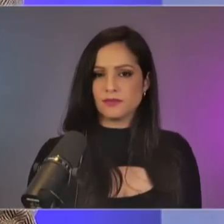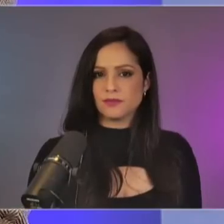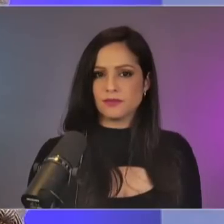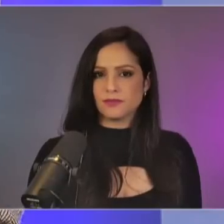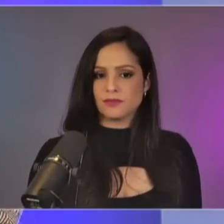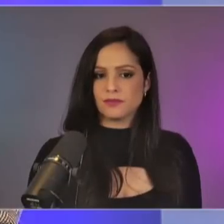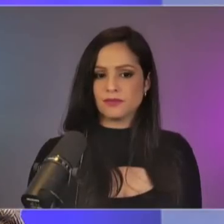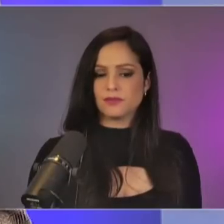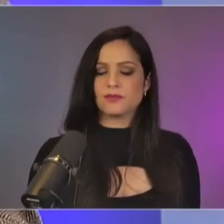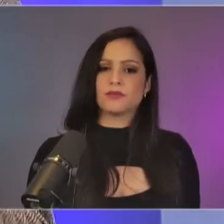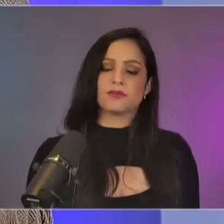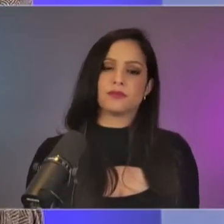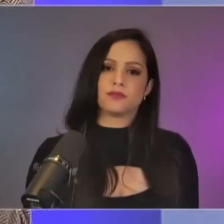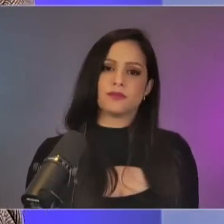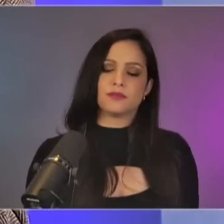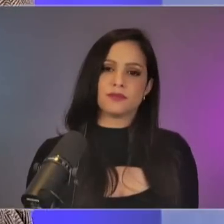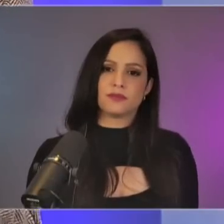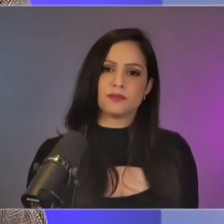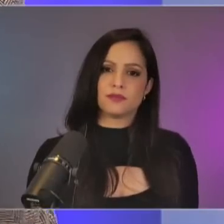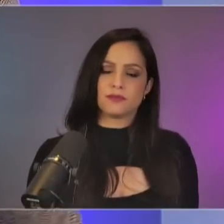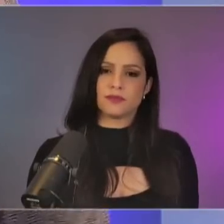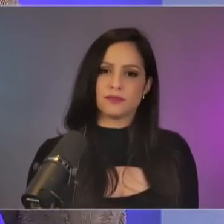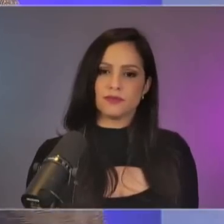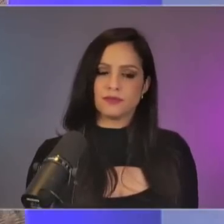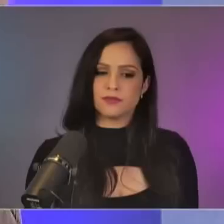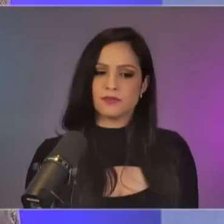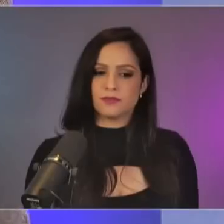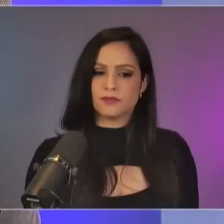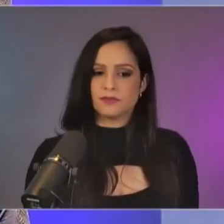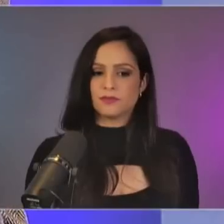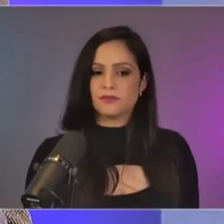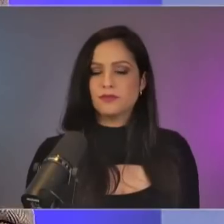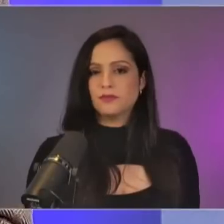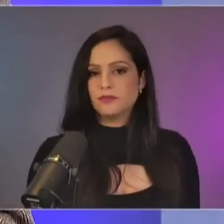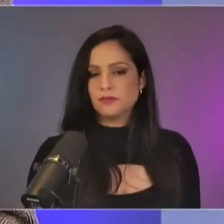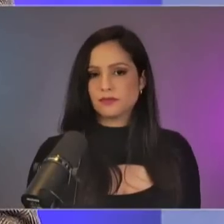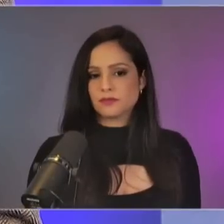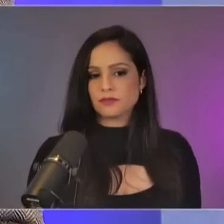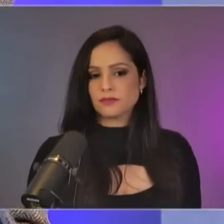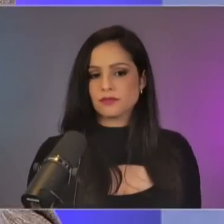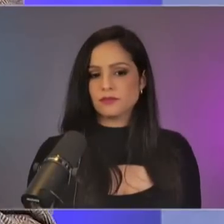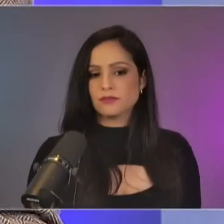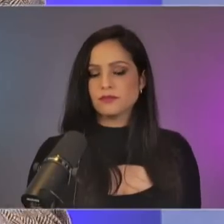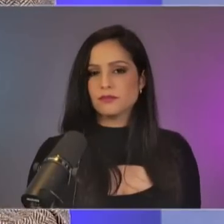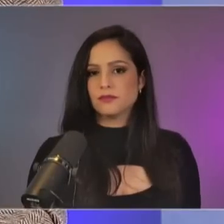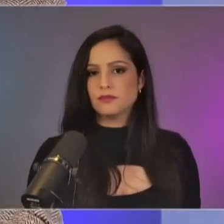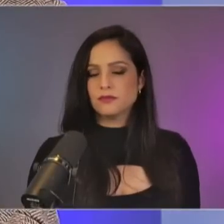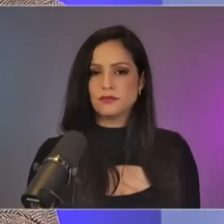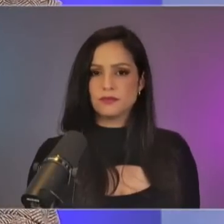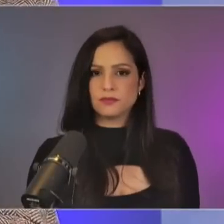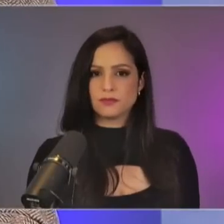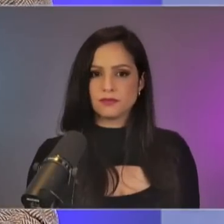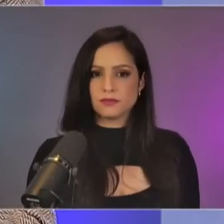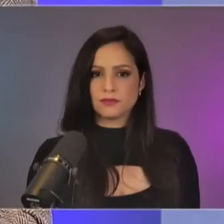sin embargo me gustaría hacer una acotación porque esto no lo sabe tampoco la población existen seis tipos de médicos